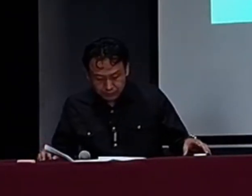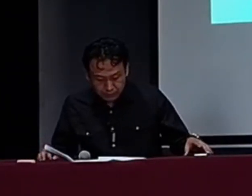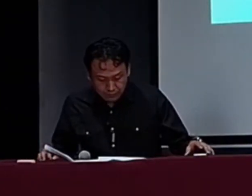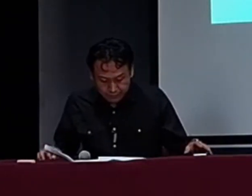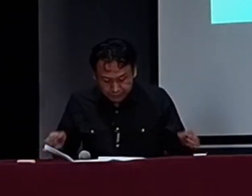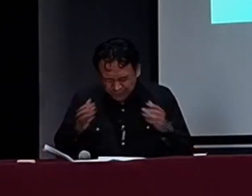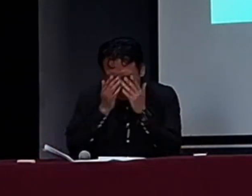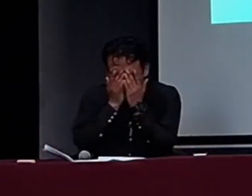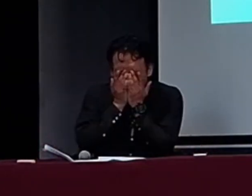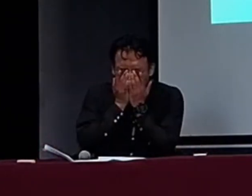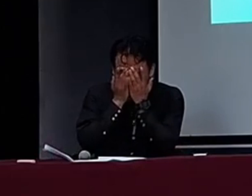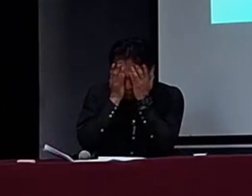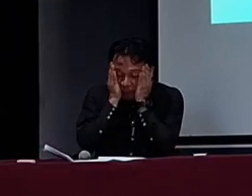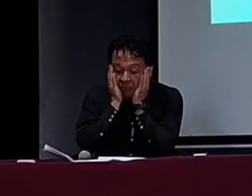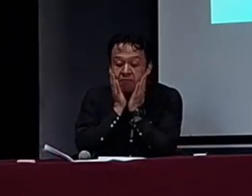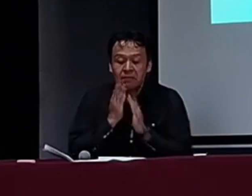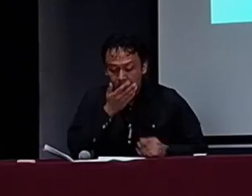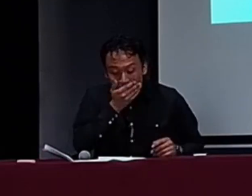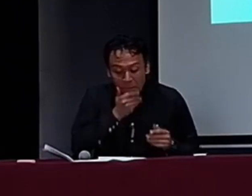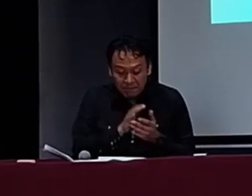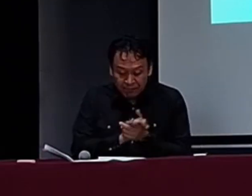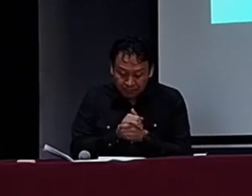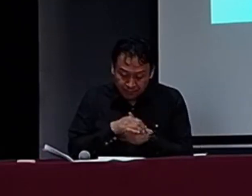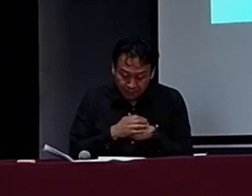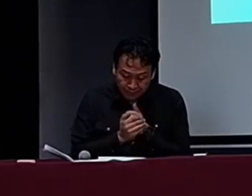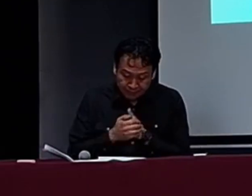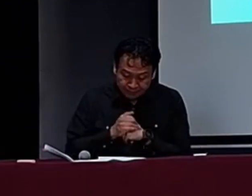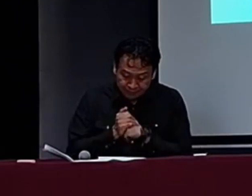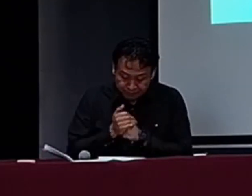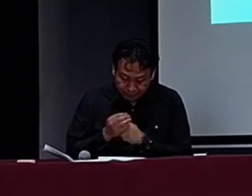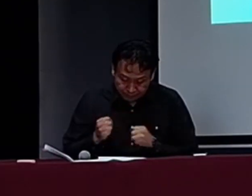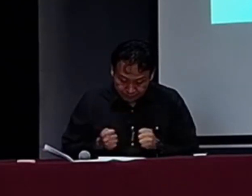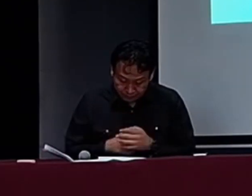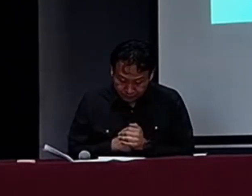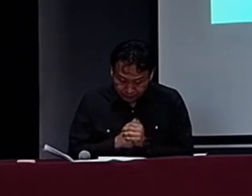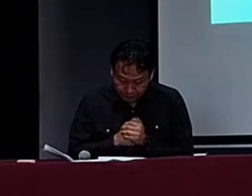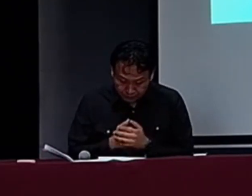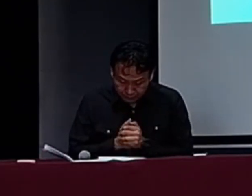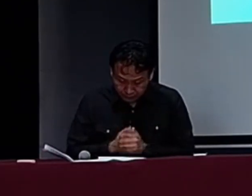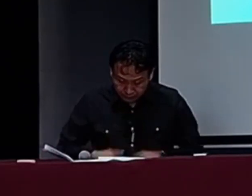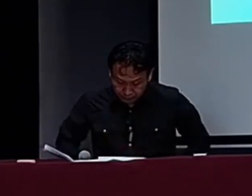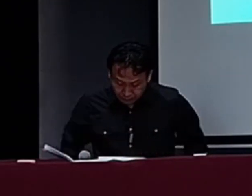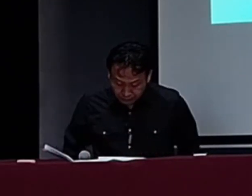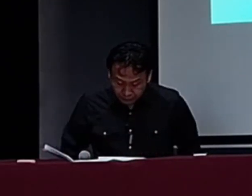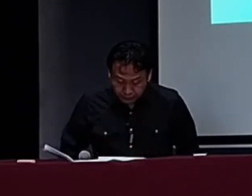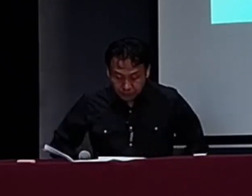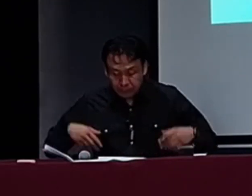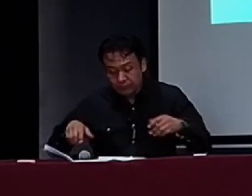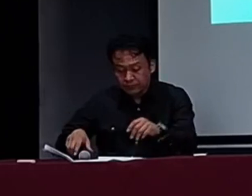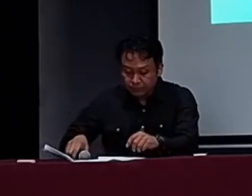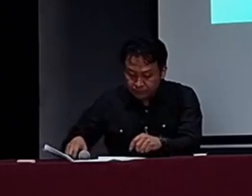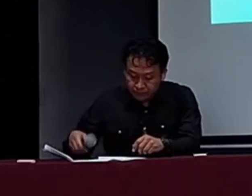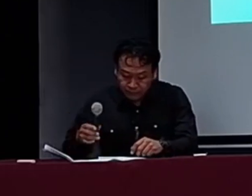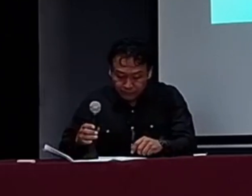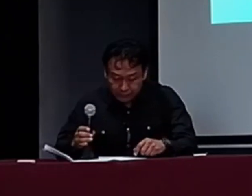vespertinas para explicar el contenido de los libros que pretenden distribuir la SEP. ¿Habrá voluntad de autoridades para reconocer errores y